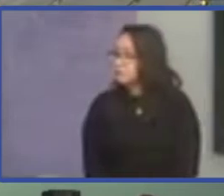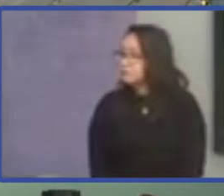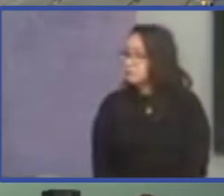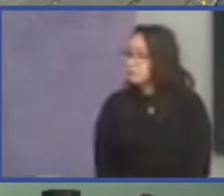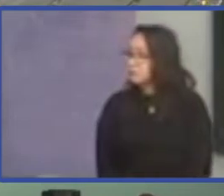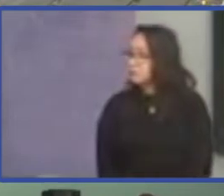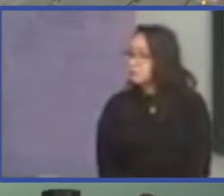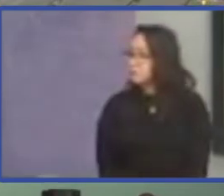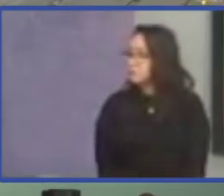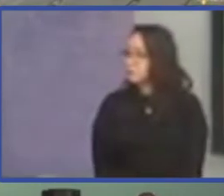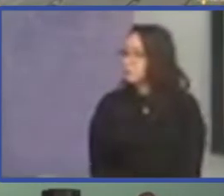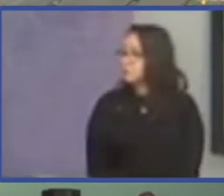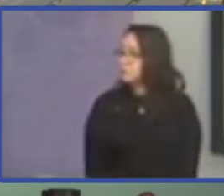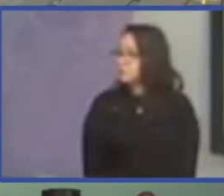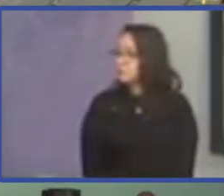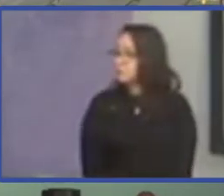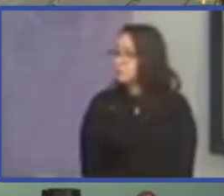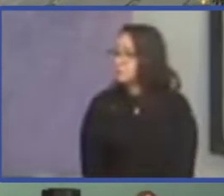sí